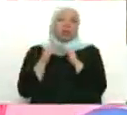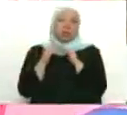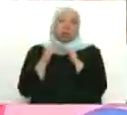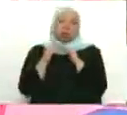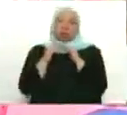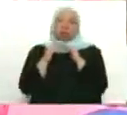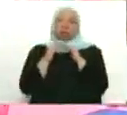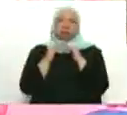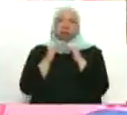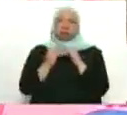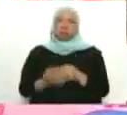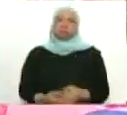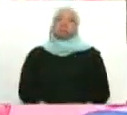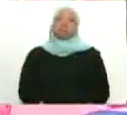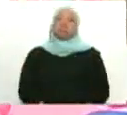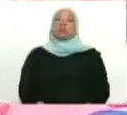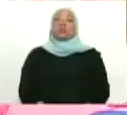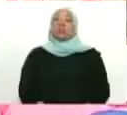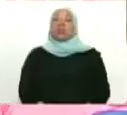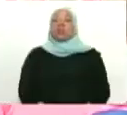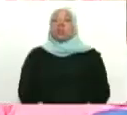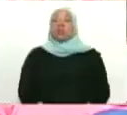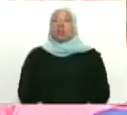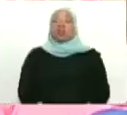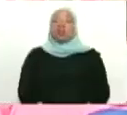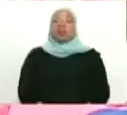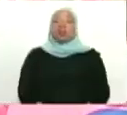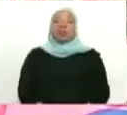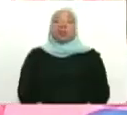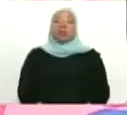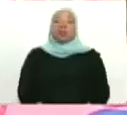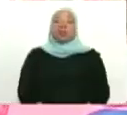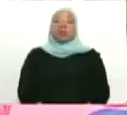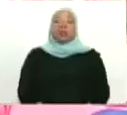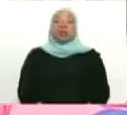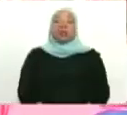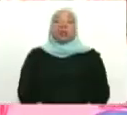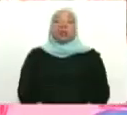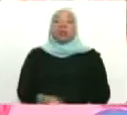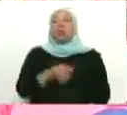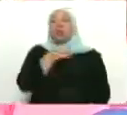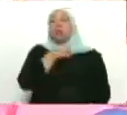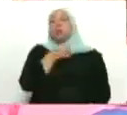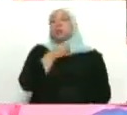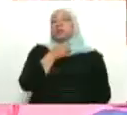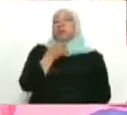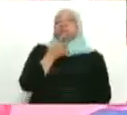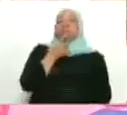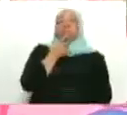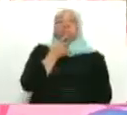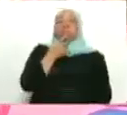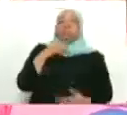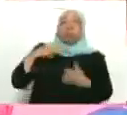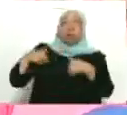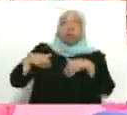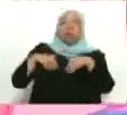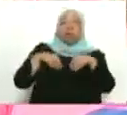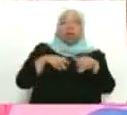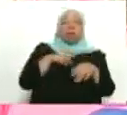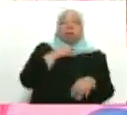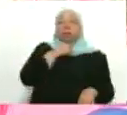que ve con algún escepticismo una marcha del chavismo como